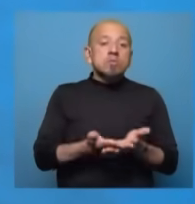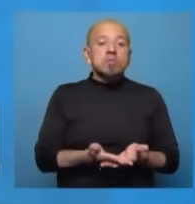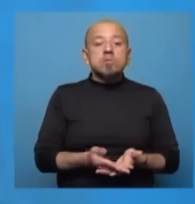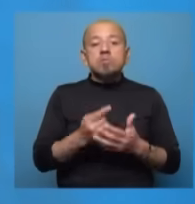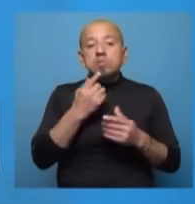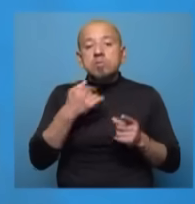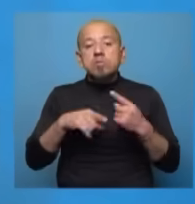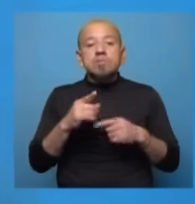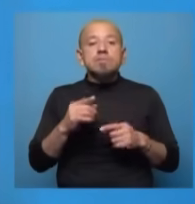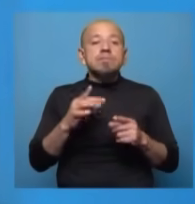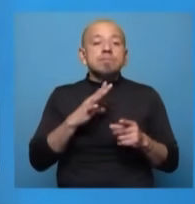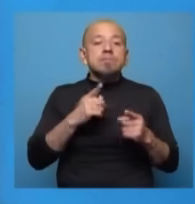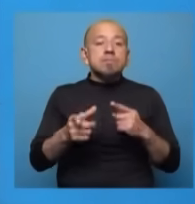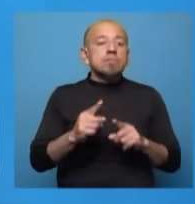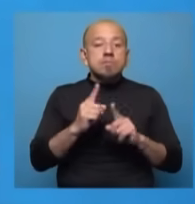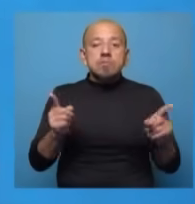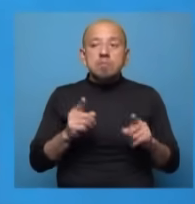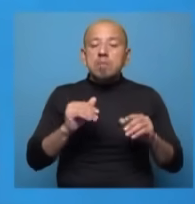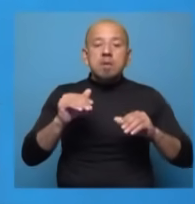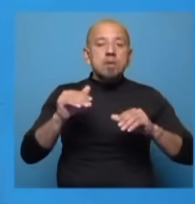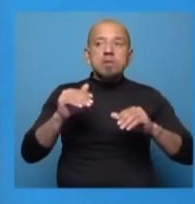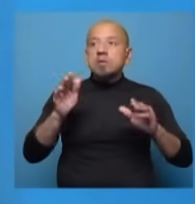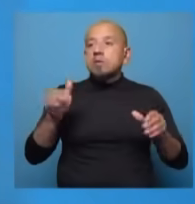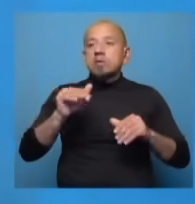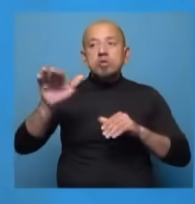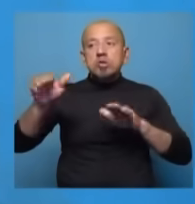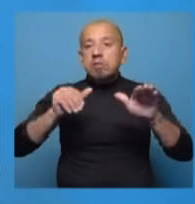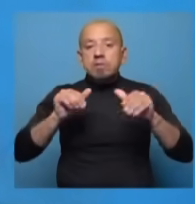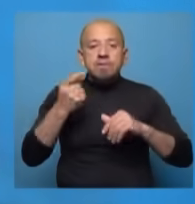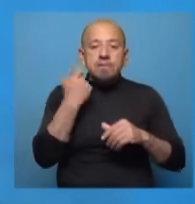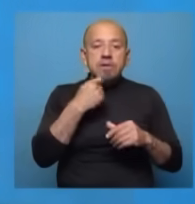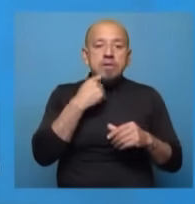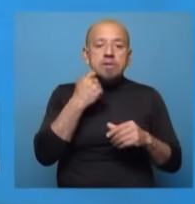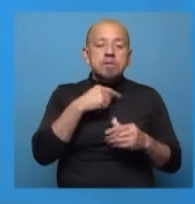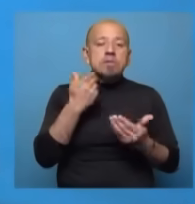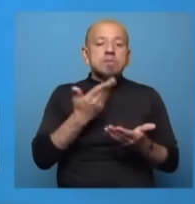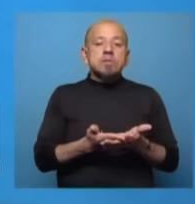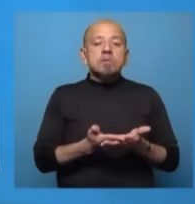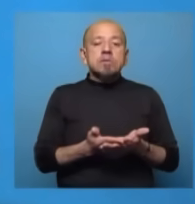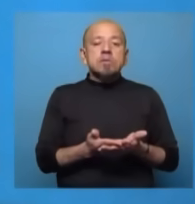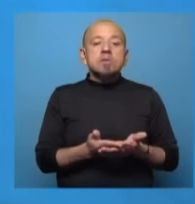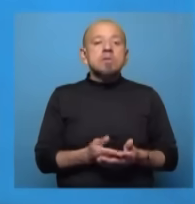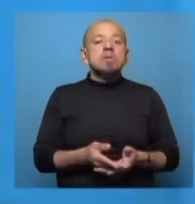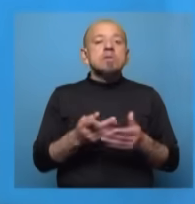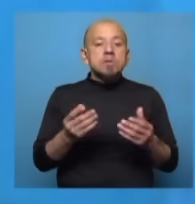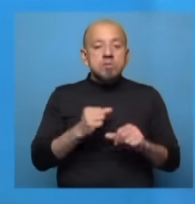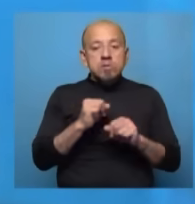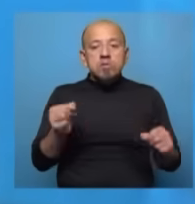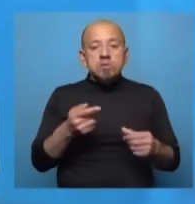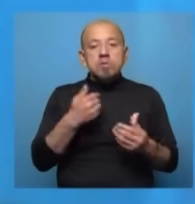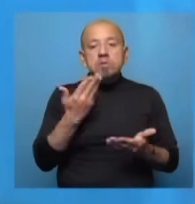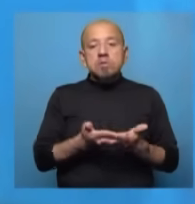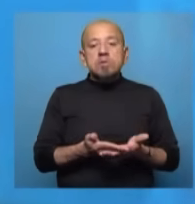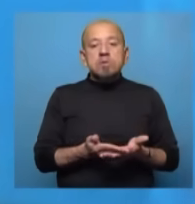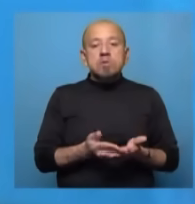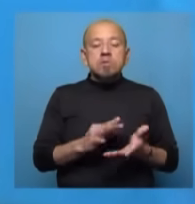hay alguien que surge allí que no fue llamado para que declare o lo que fuera plantear proponerlo se lo podemos proponer oralmente o en